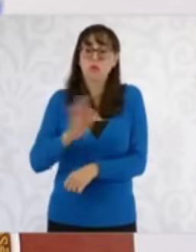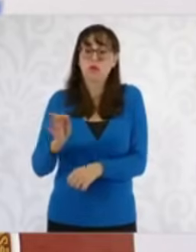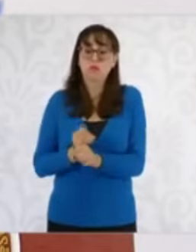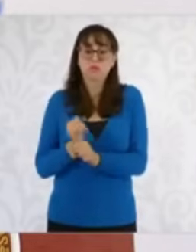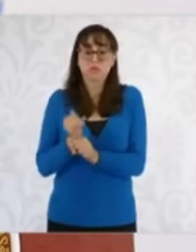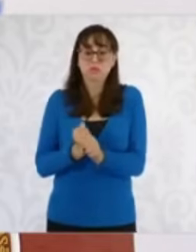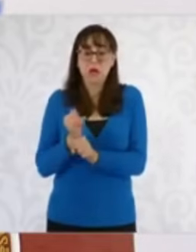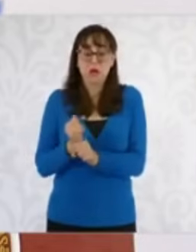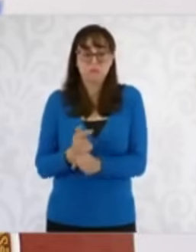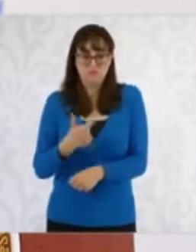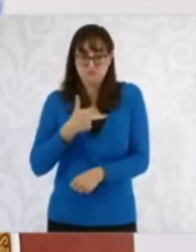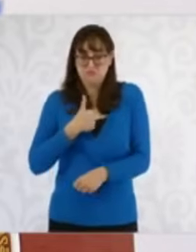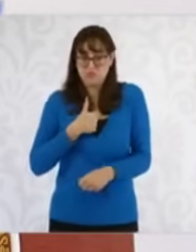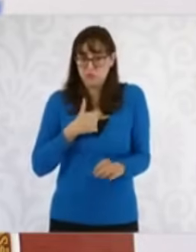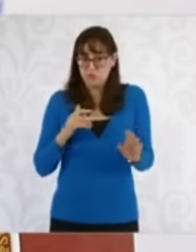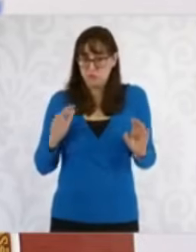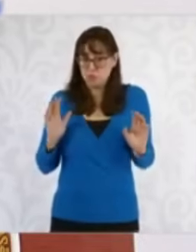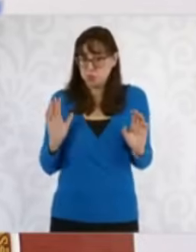no es